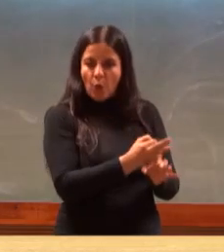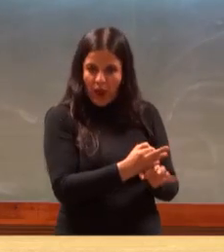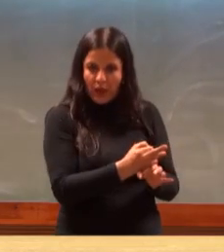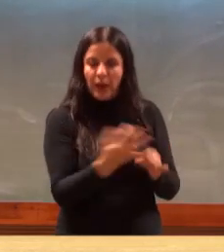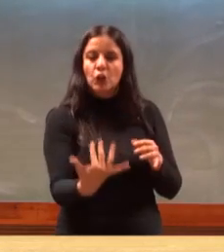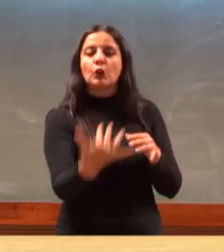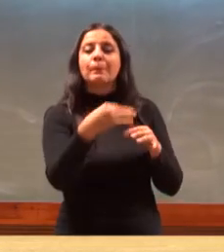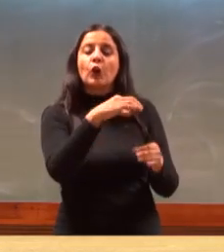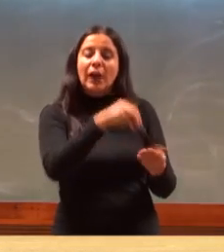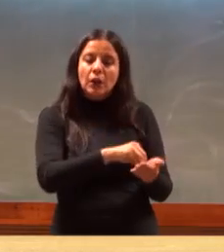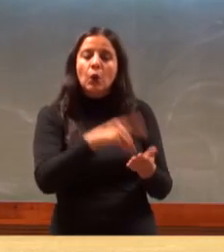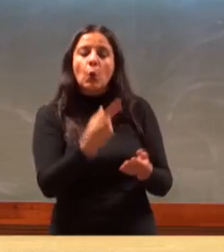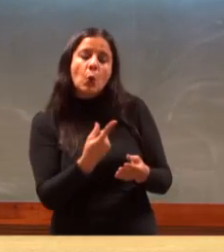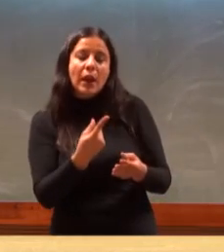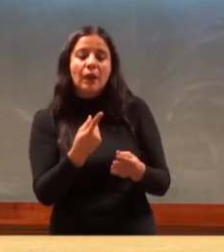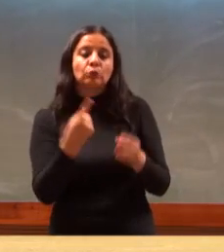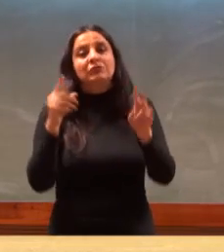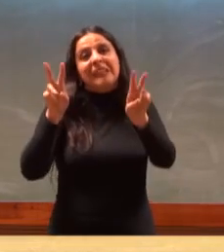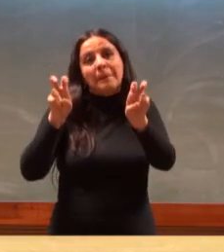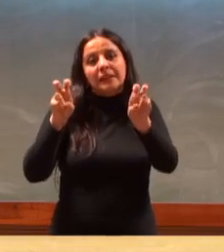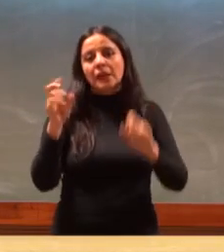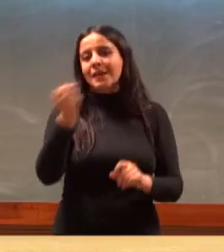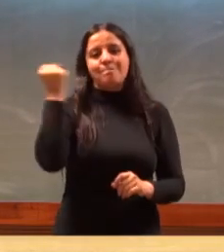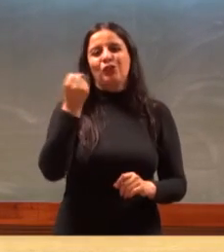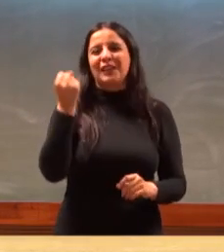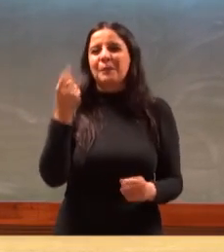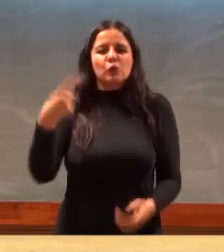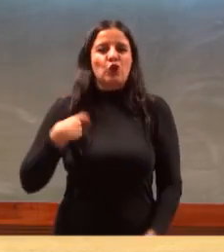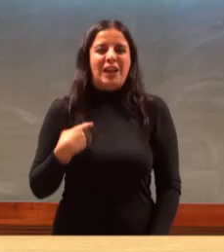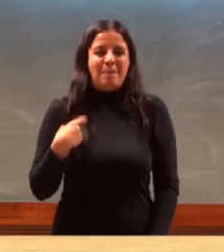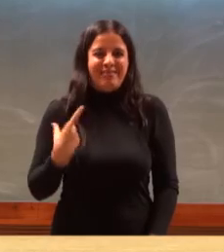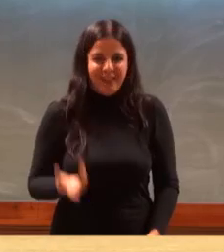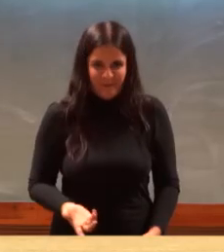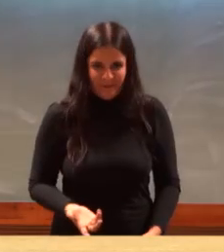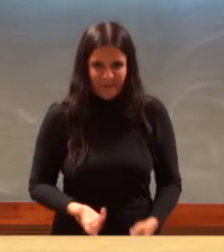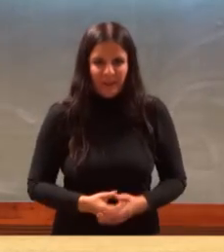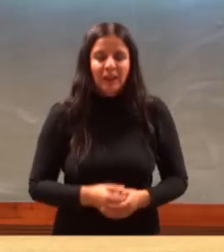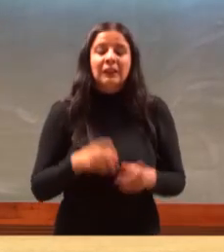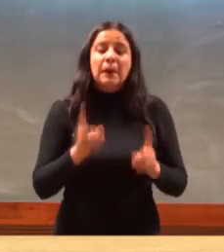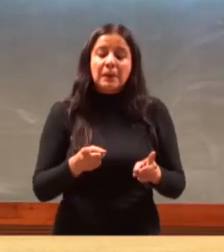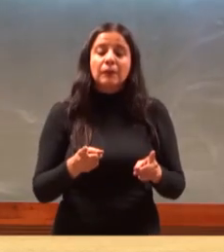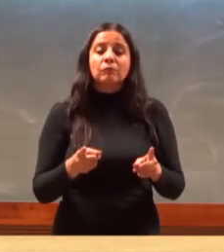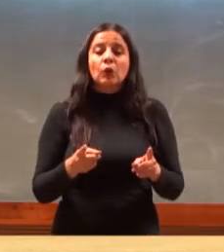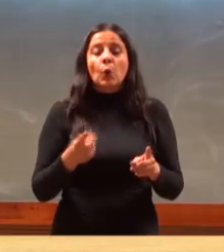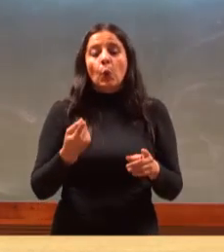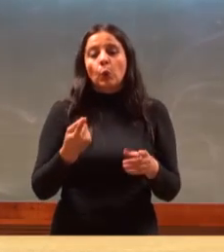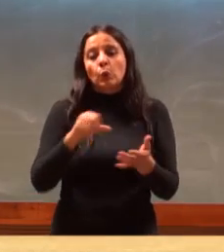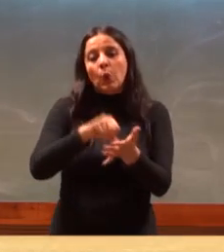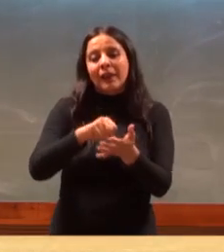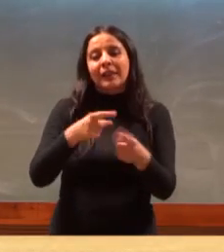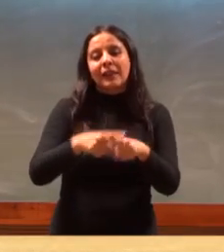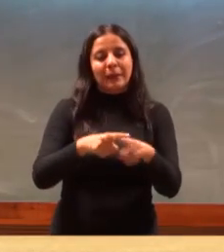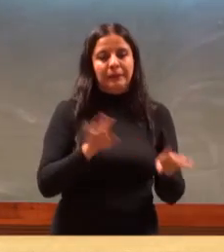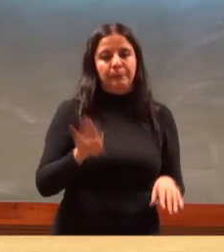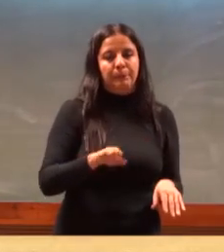temáticas de relevancia institucional y social y por último implementar un espacio de debate para las asignaturas que desarrollan trabajos